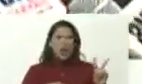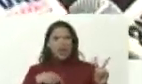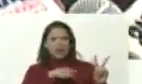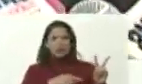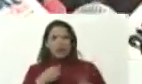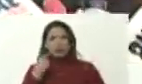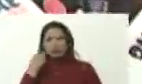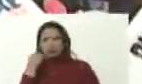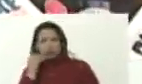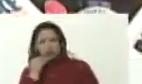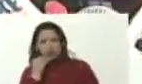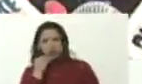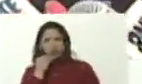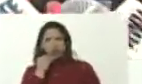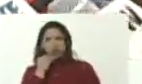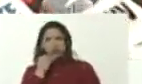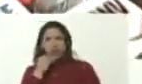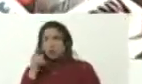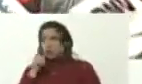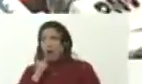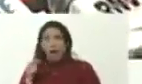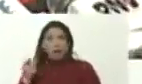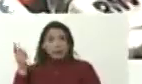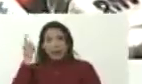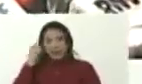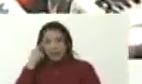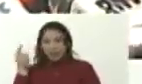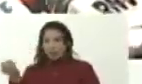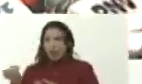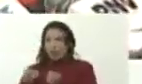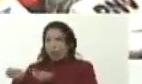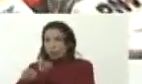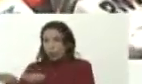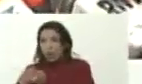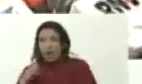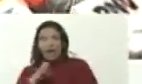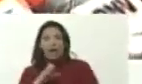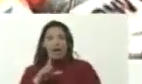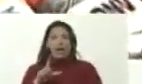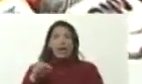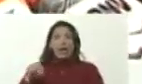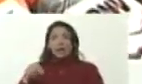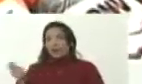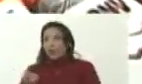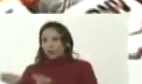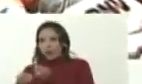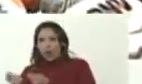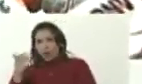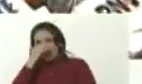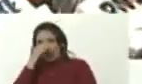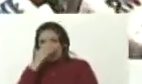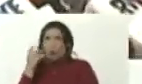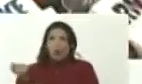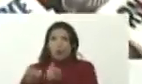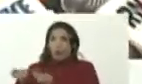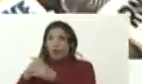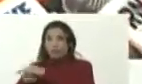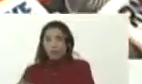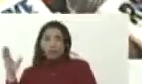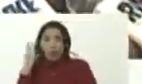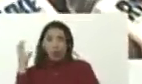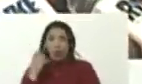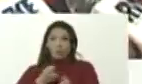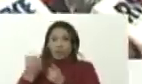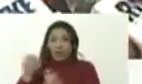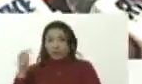aquellos que no han sabido ni controlar el ELN, ni controlar a la FARC, ni controlar a los paracos, ni controlar ni siquiera internamente el tráfico